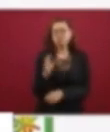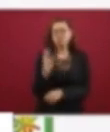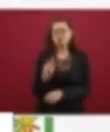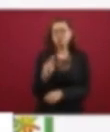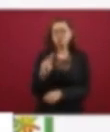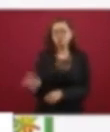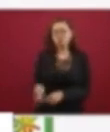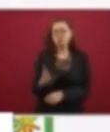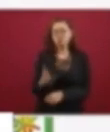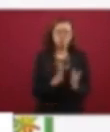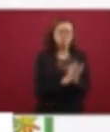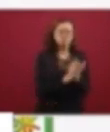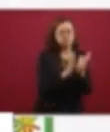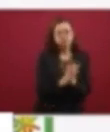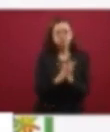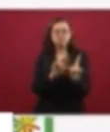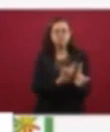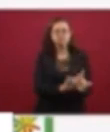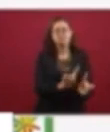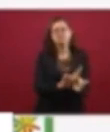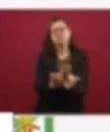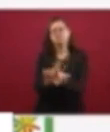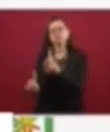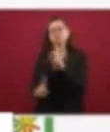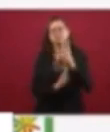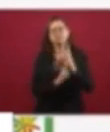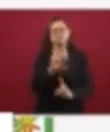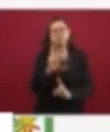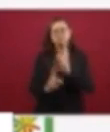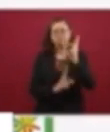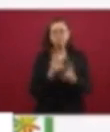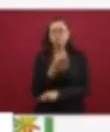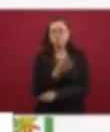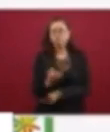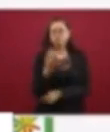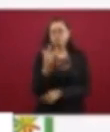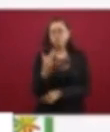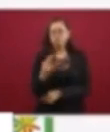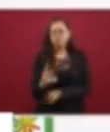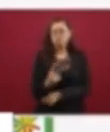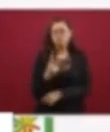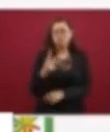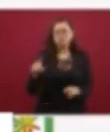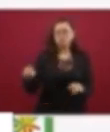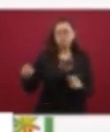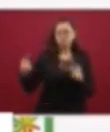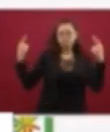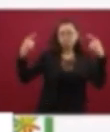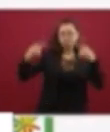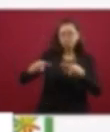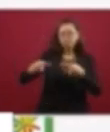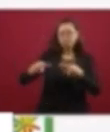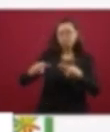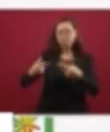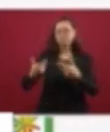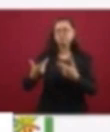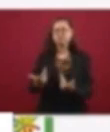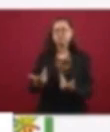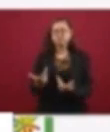gran laguna. ¿Qué pasa con los de boliche o los de que además ganaron sus medallas, o los de